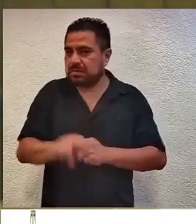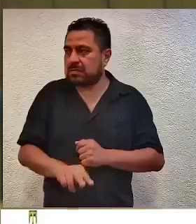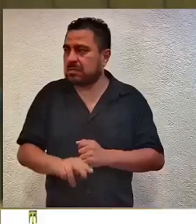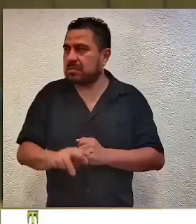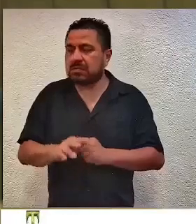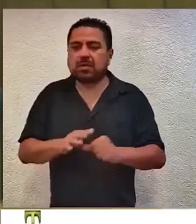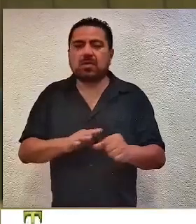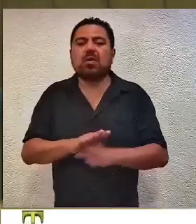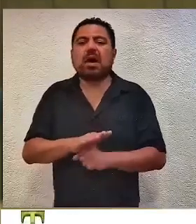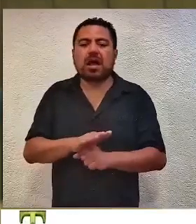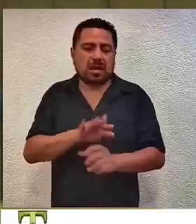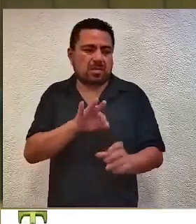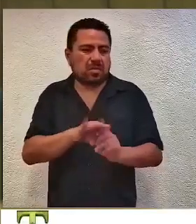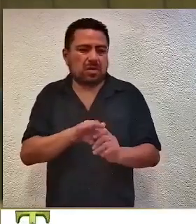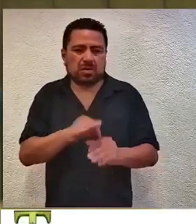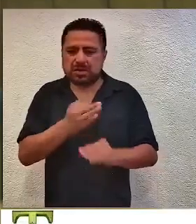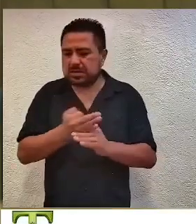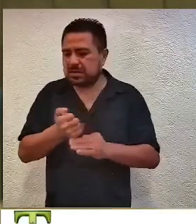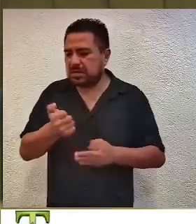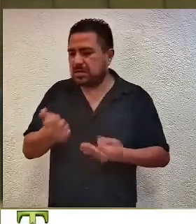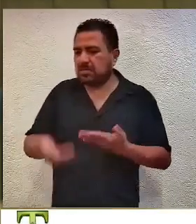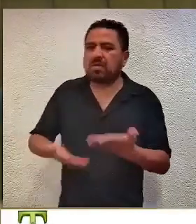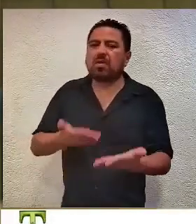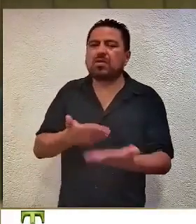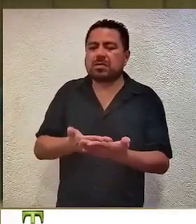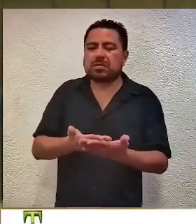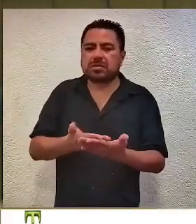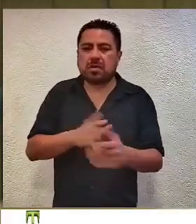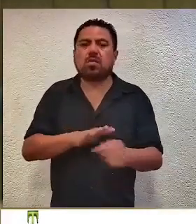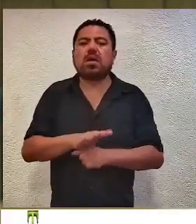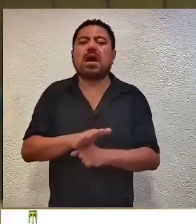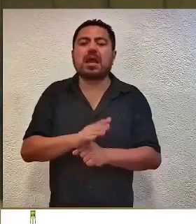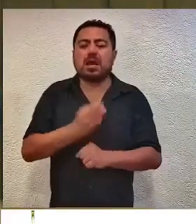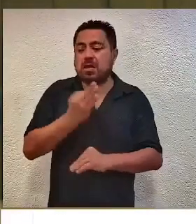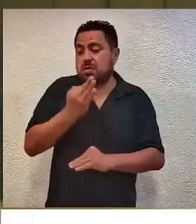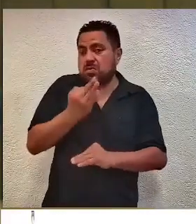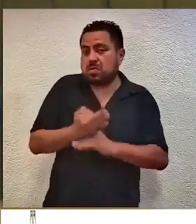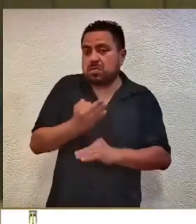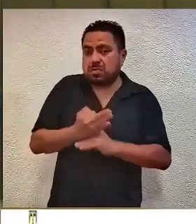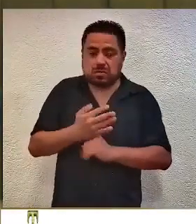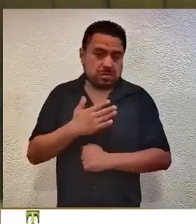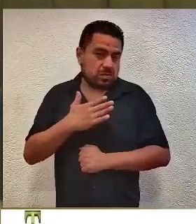¿Cuál va a ser la votación de esta propuesta? Entonces, desde este momento,